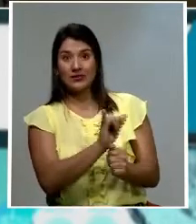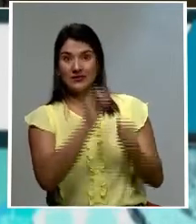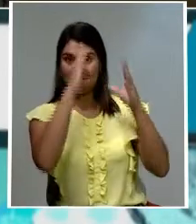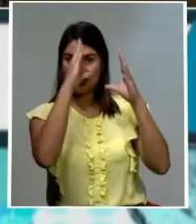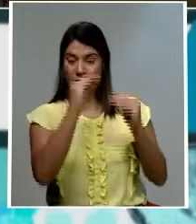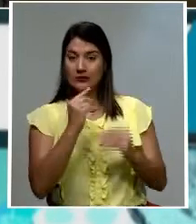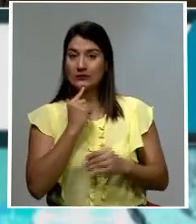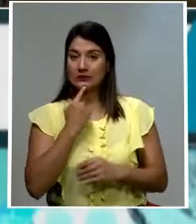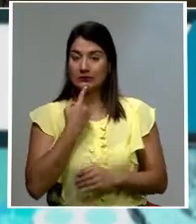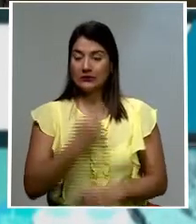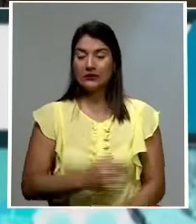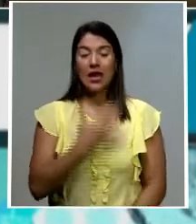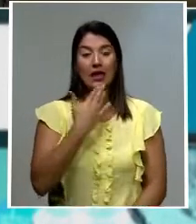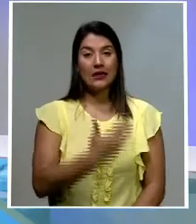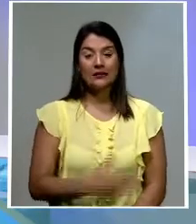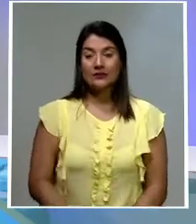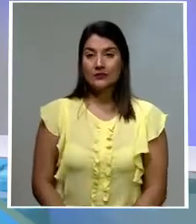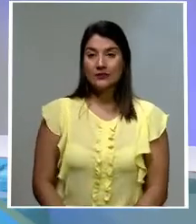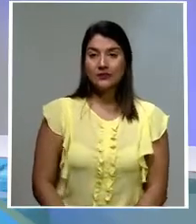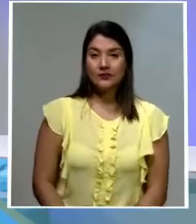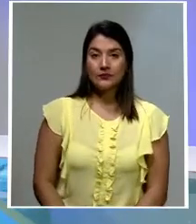delicadísima información. Gracias, Andrés.